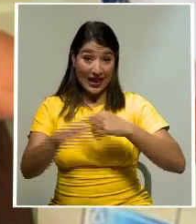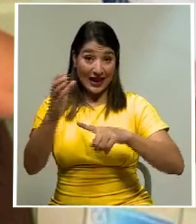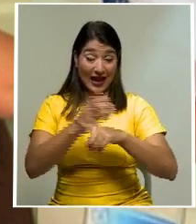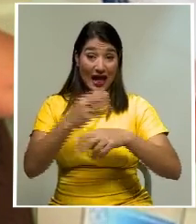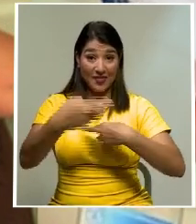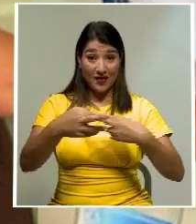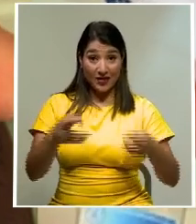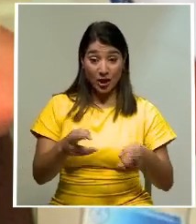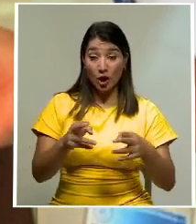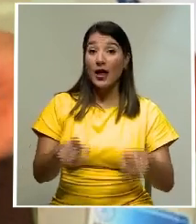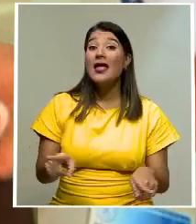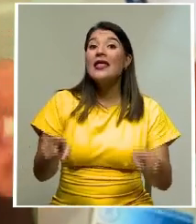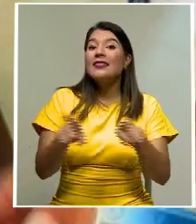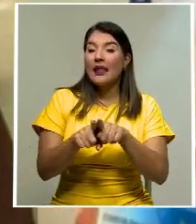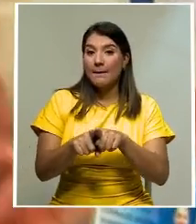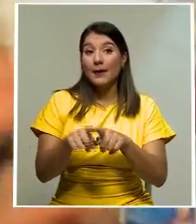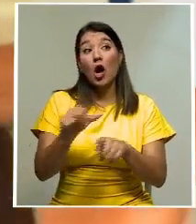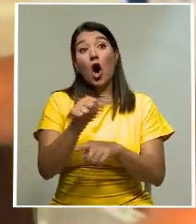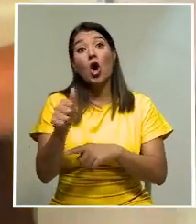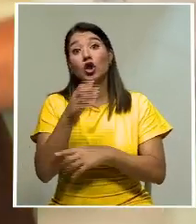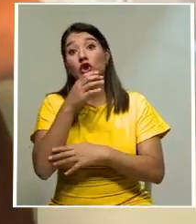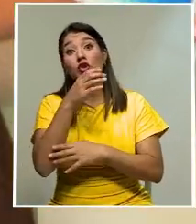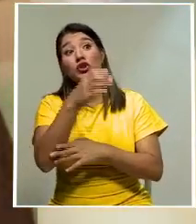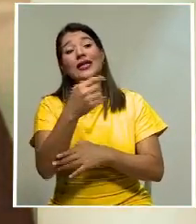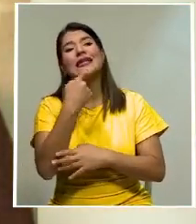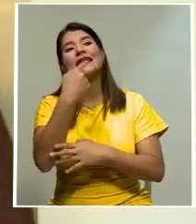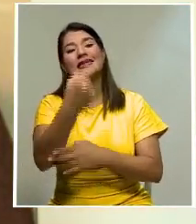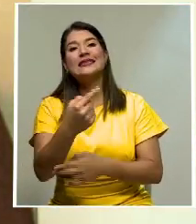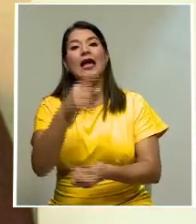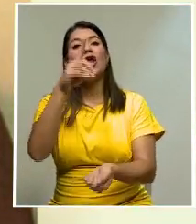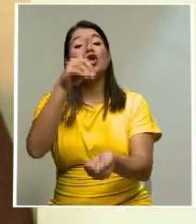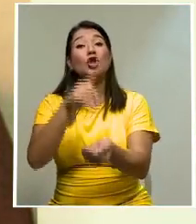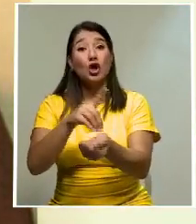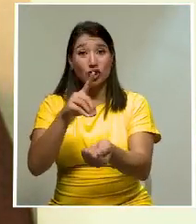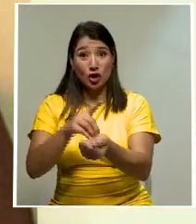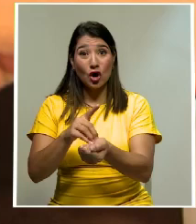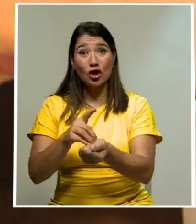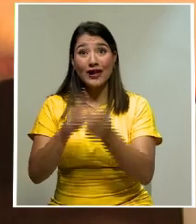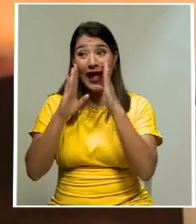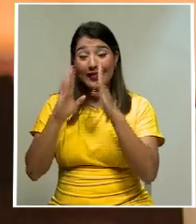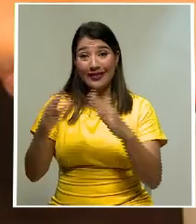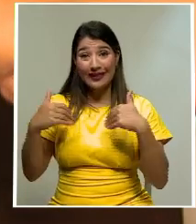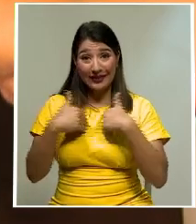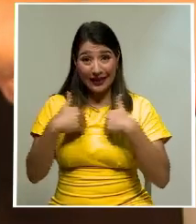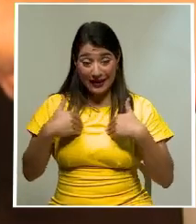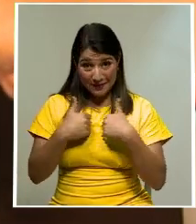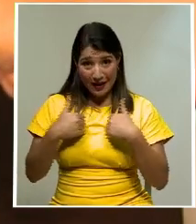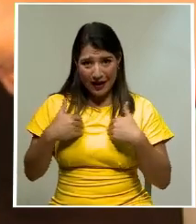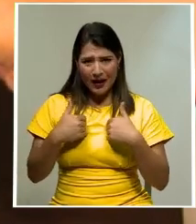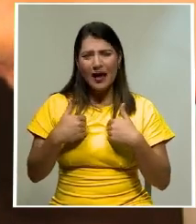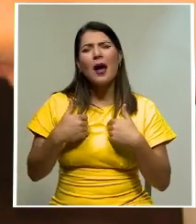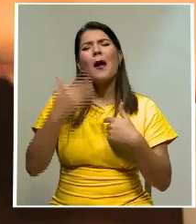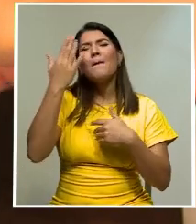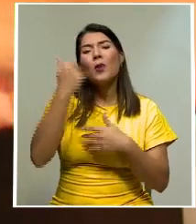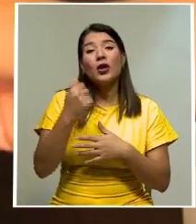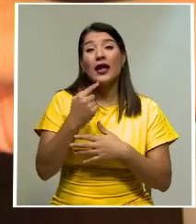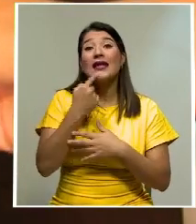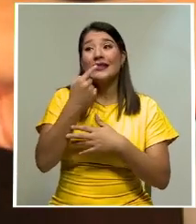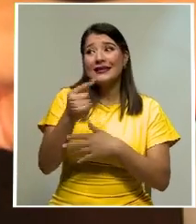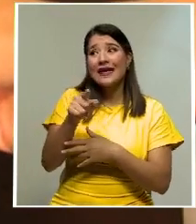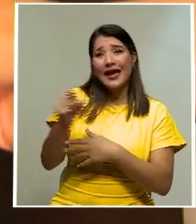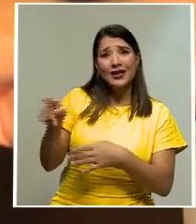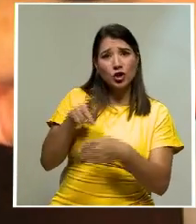proceso de vacunación la han dado los médicos veterinarios, quienes insisten que la naturaleza de sus labores, además por el hecho de